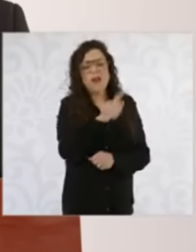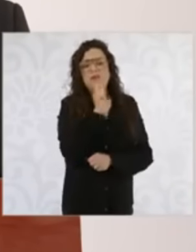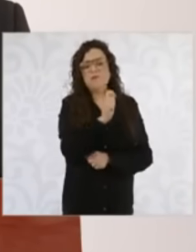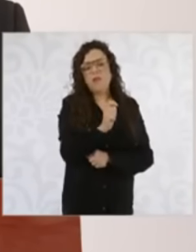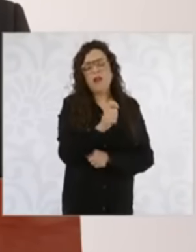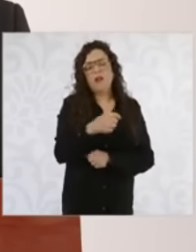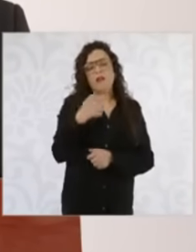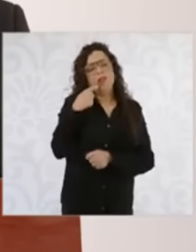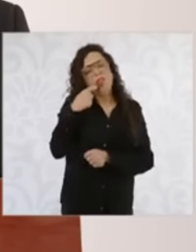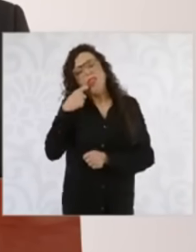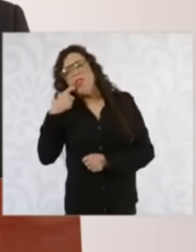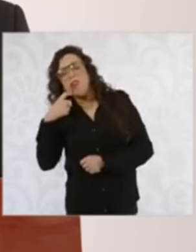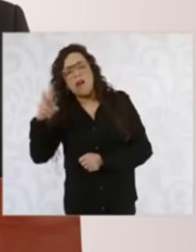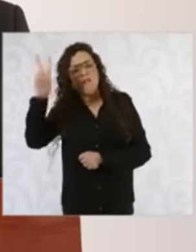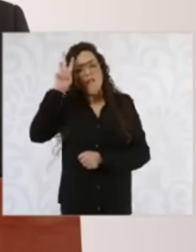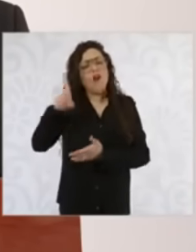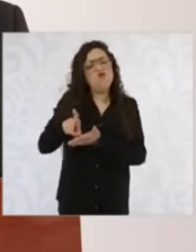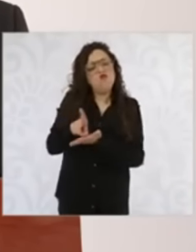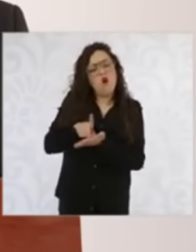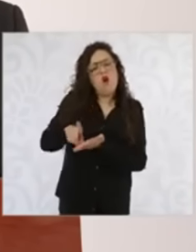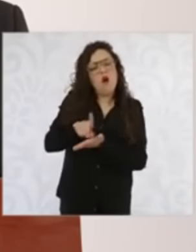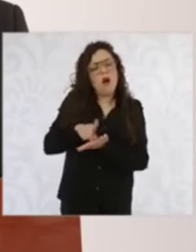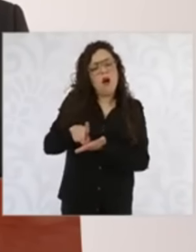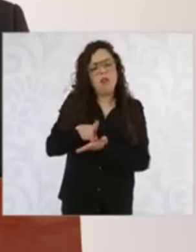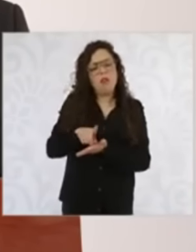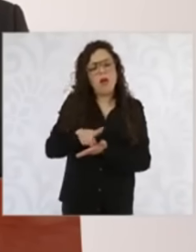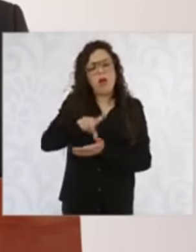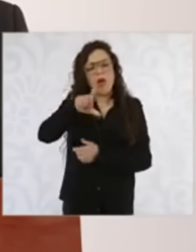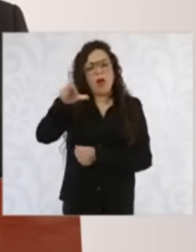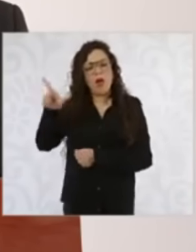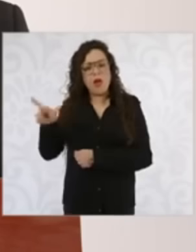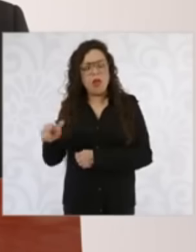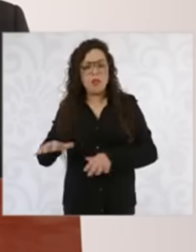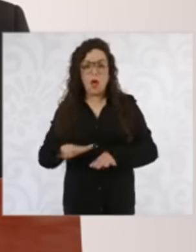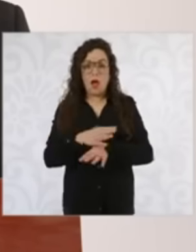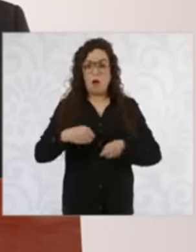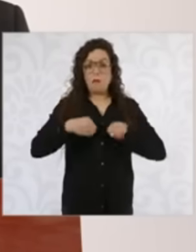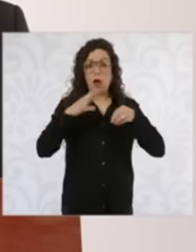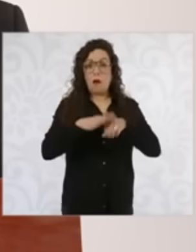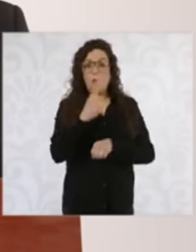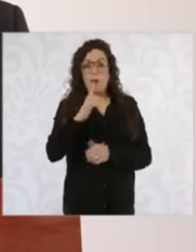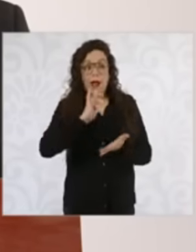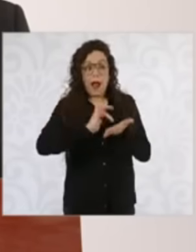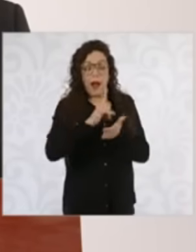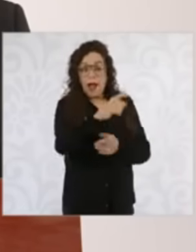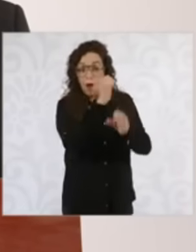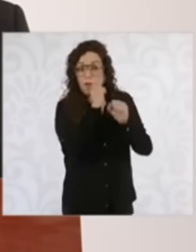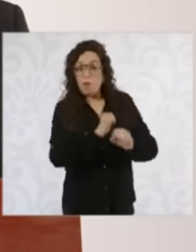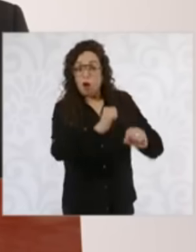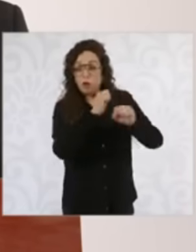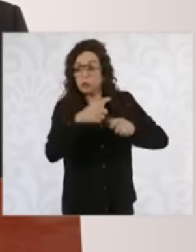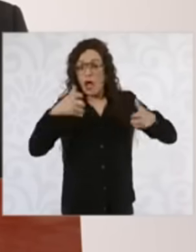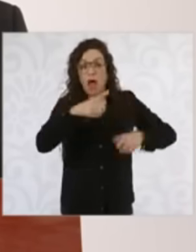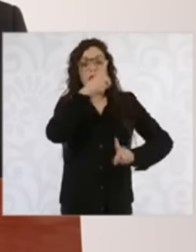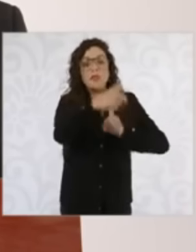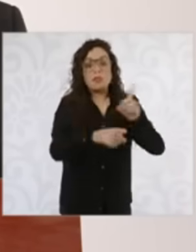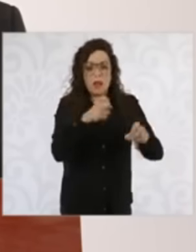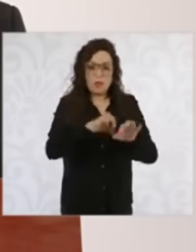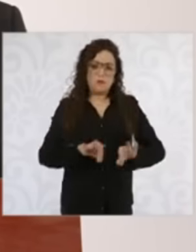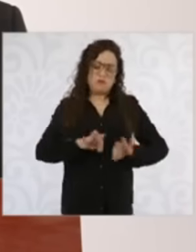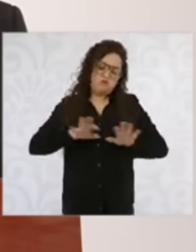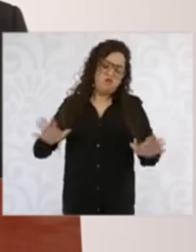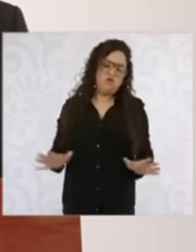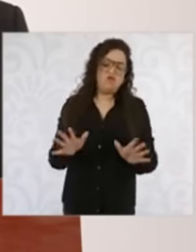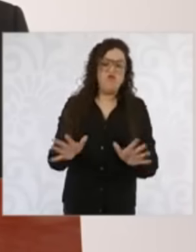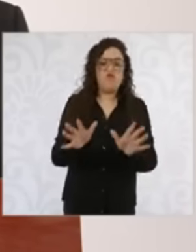una percepción al alza de un 9%, el peso se mantiene por 5 jornadas, ¿no? Y